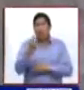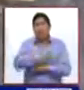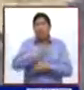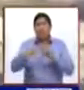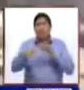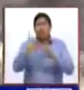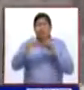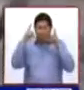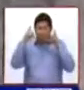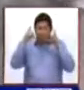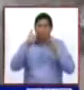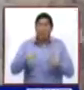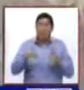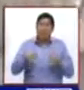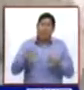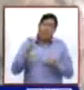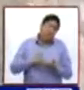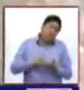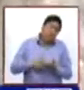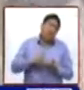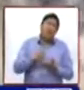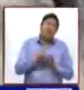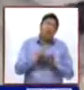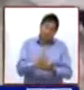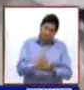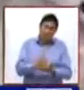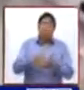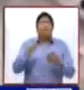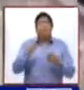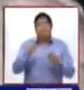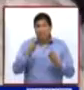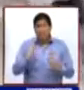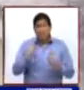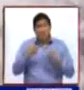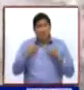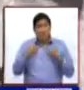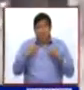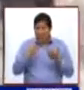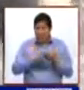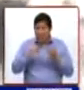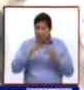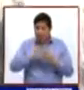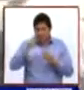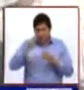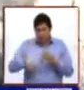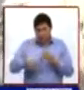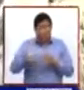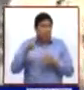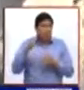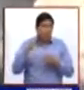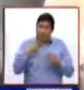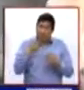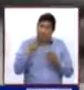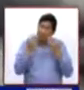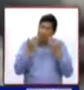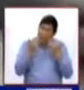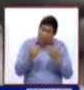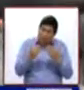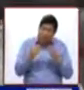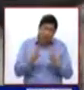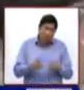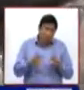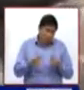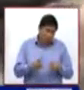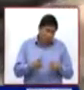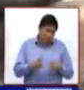nos envían fotografías de la gente que requiere ayuda. Estamos para ayudar a la gente y tener este tipo de resultados. Y es simplemente decirles gracias a toda la